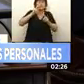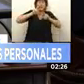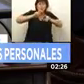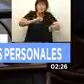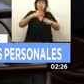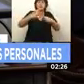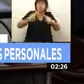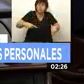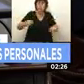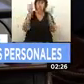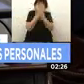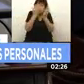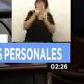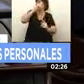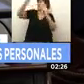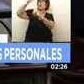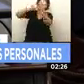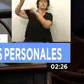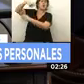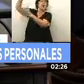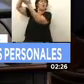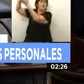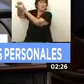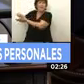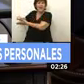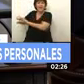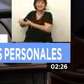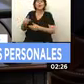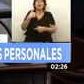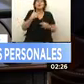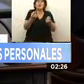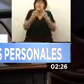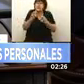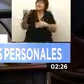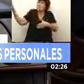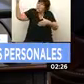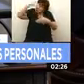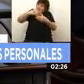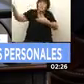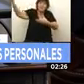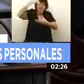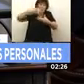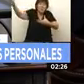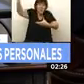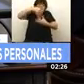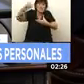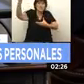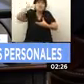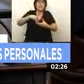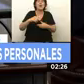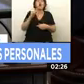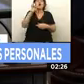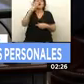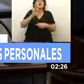país qué van a hacer si nosotros tenemos que tener un modelo de inserción internacional que no esté basado solamente en el valor